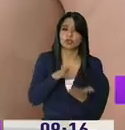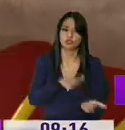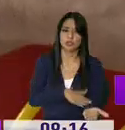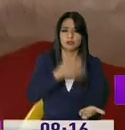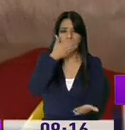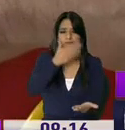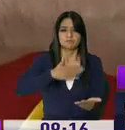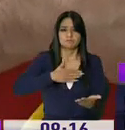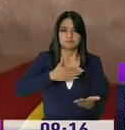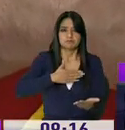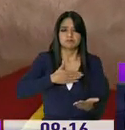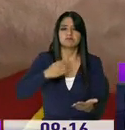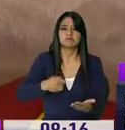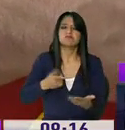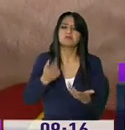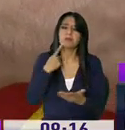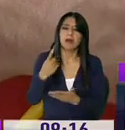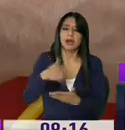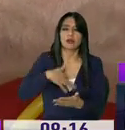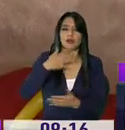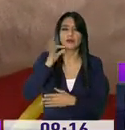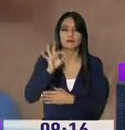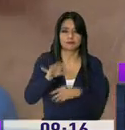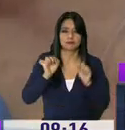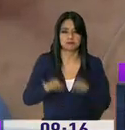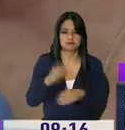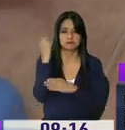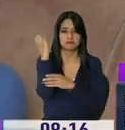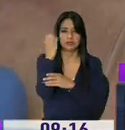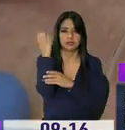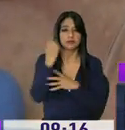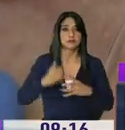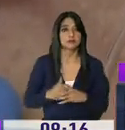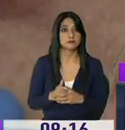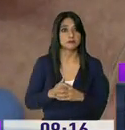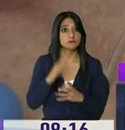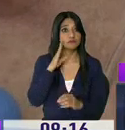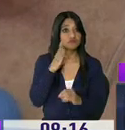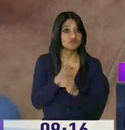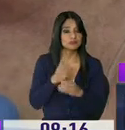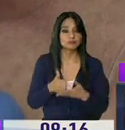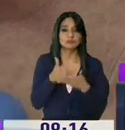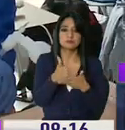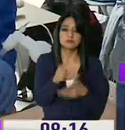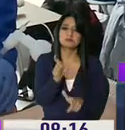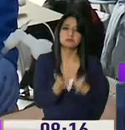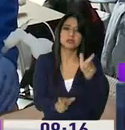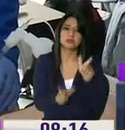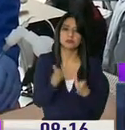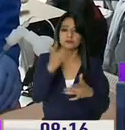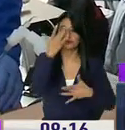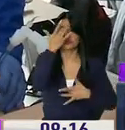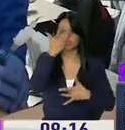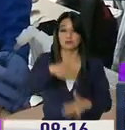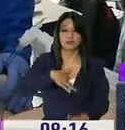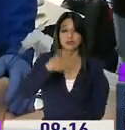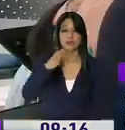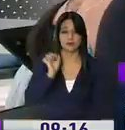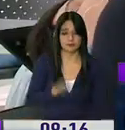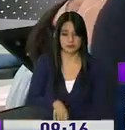ventiladores de emergencia para la crisis COVID-19 y que tiene por objeto ayudar a las personas que padecen de esta